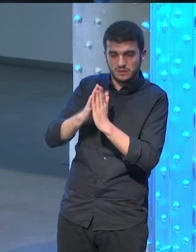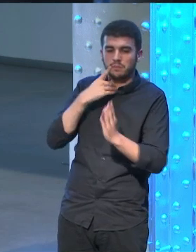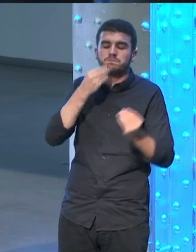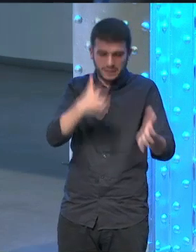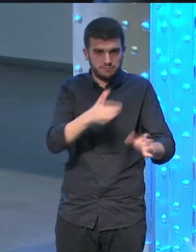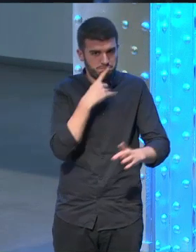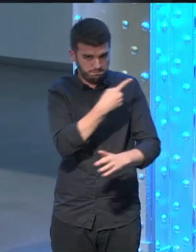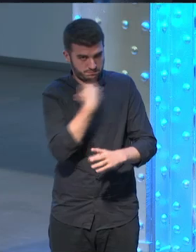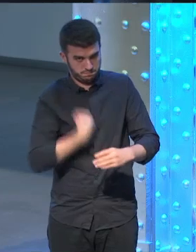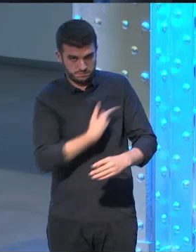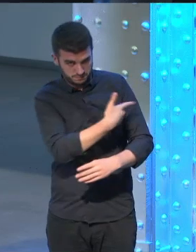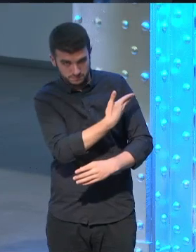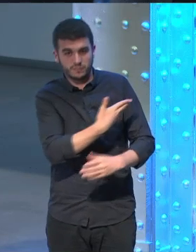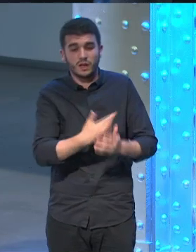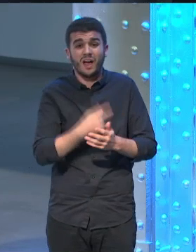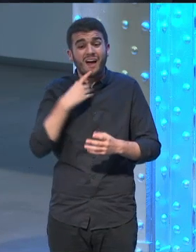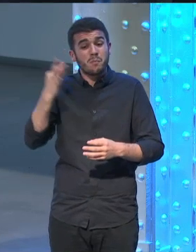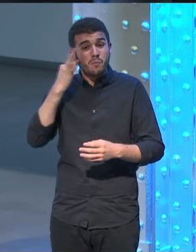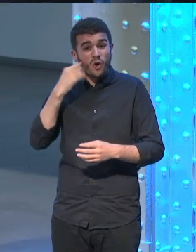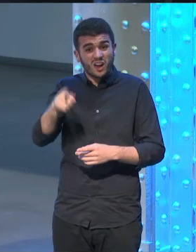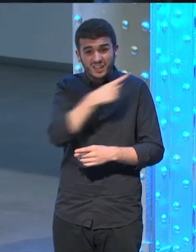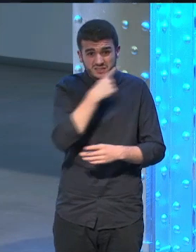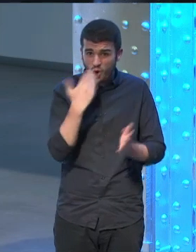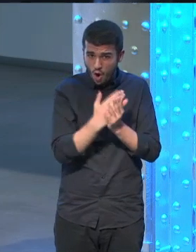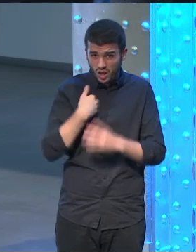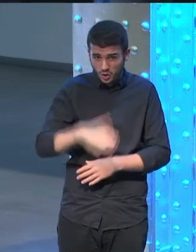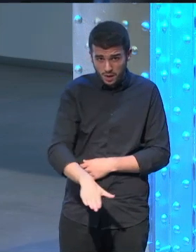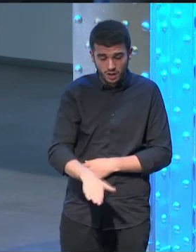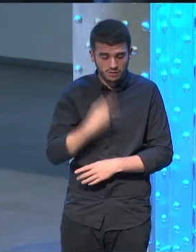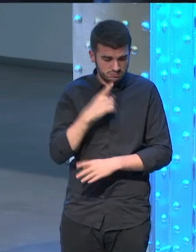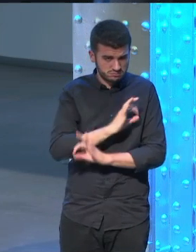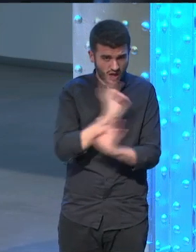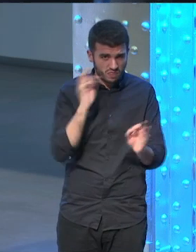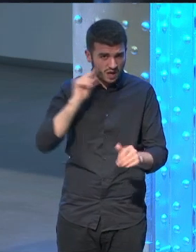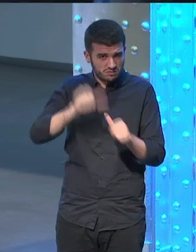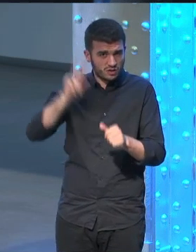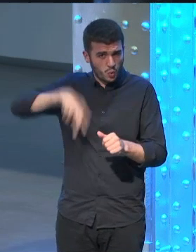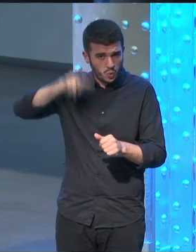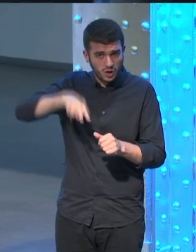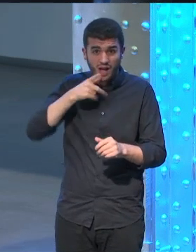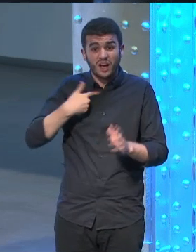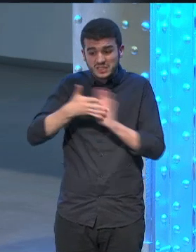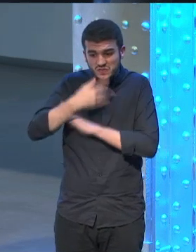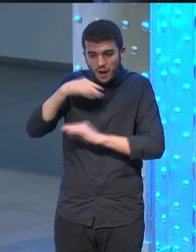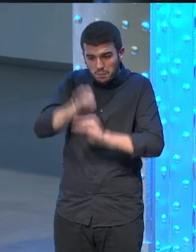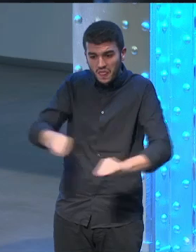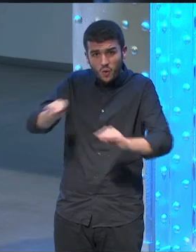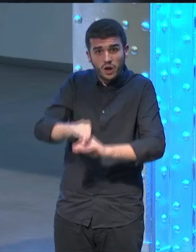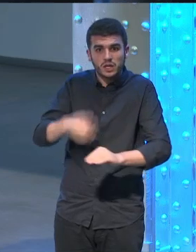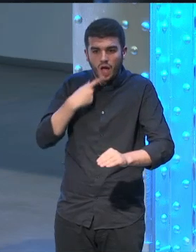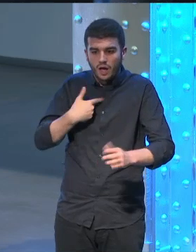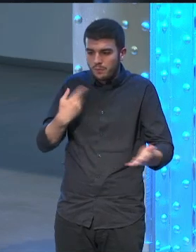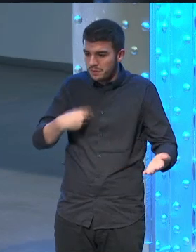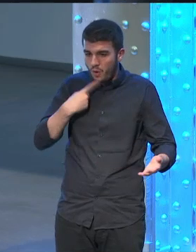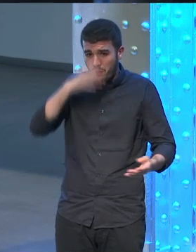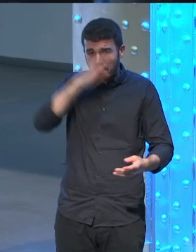está. Estas mujeres no fueron a la escuela. Tuvieron una metodología de aprendizaje basada en la pedagogía instaurada por